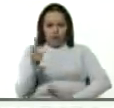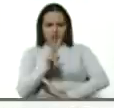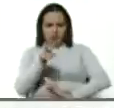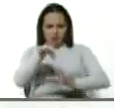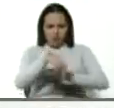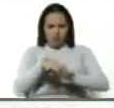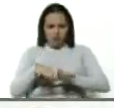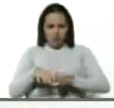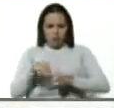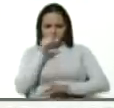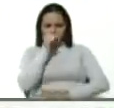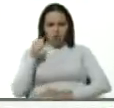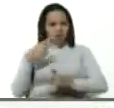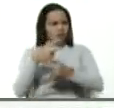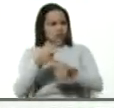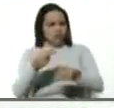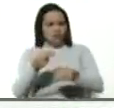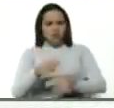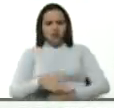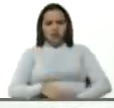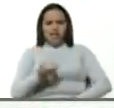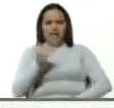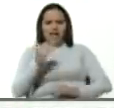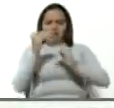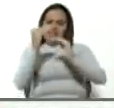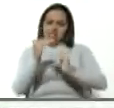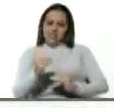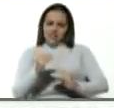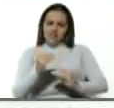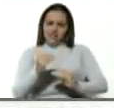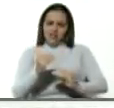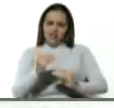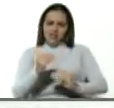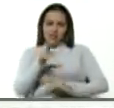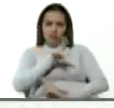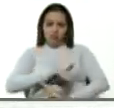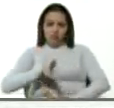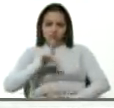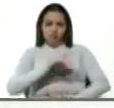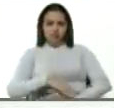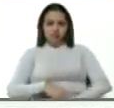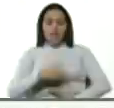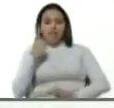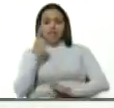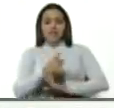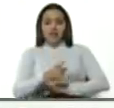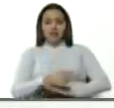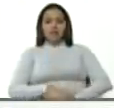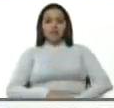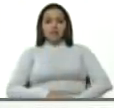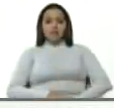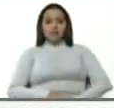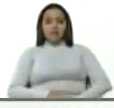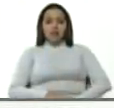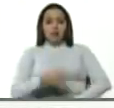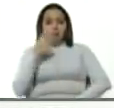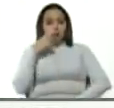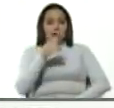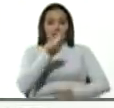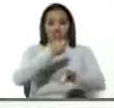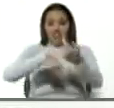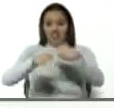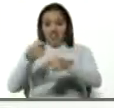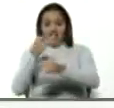marihuana y tenemos bajos niveles de consumo. Y debemos enfrentar poderosas mafias transnacionales